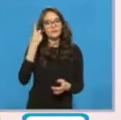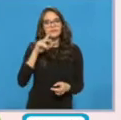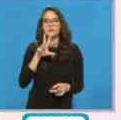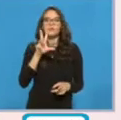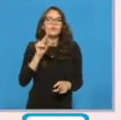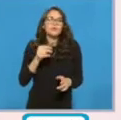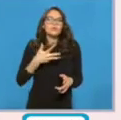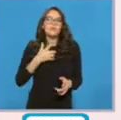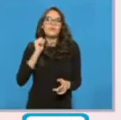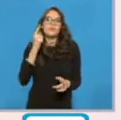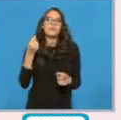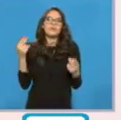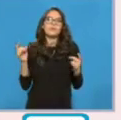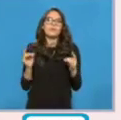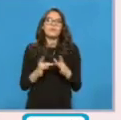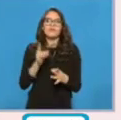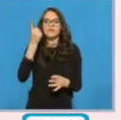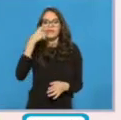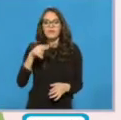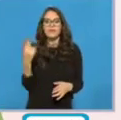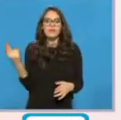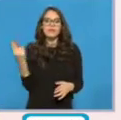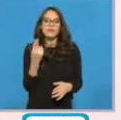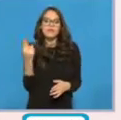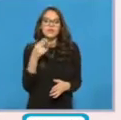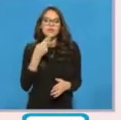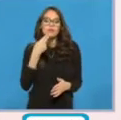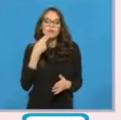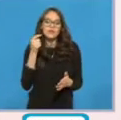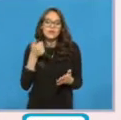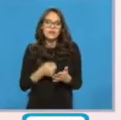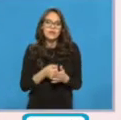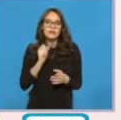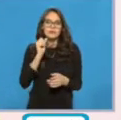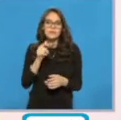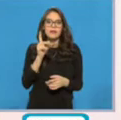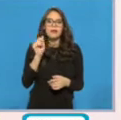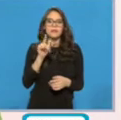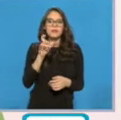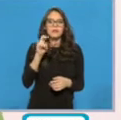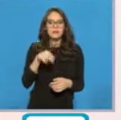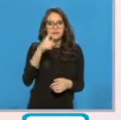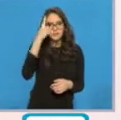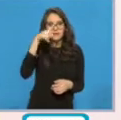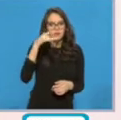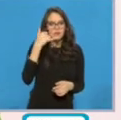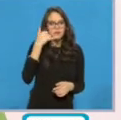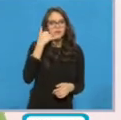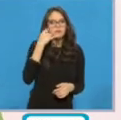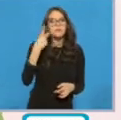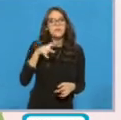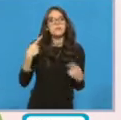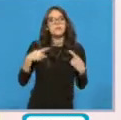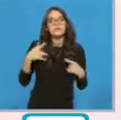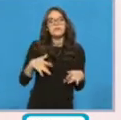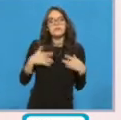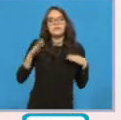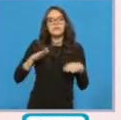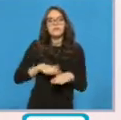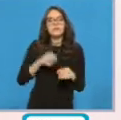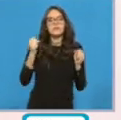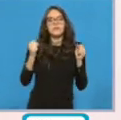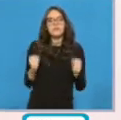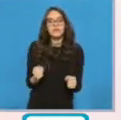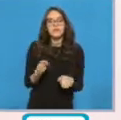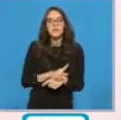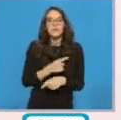tenido la necesidad de utilizarlo, pero la gente se siente más confiada porque nosotros